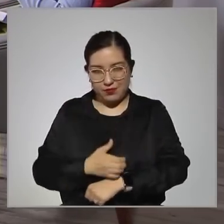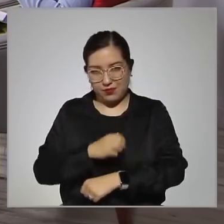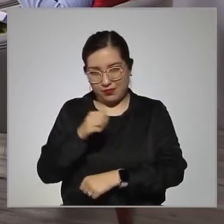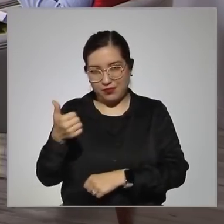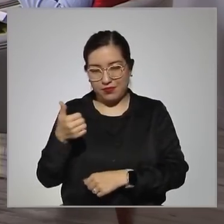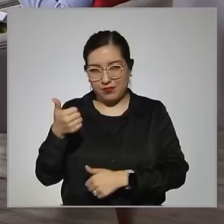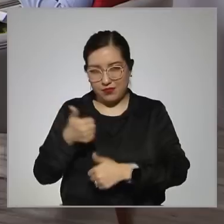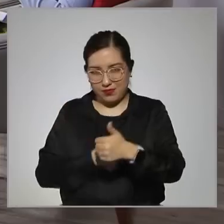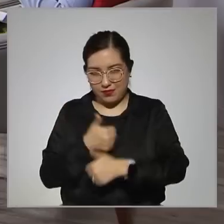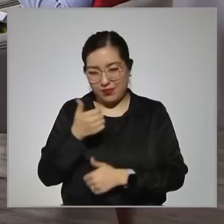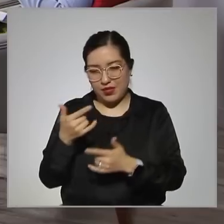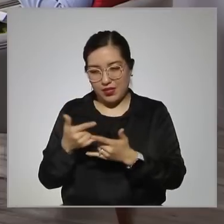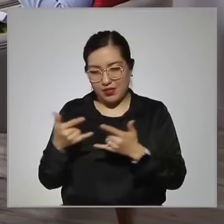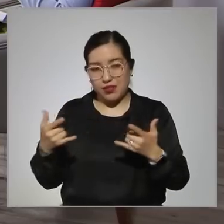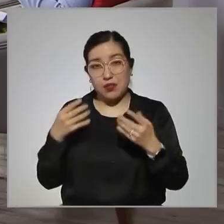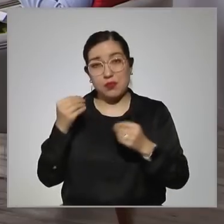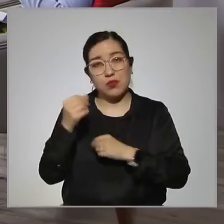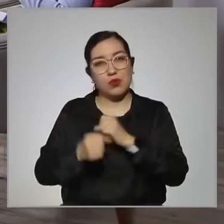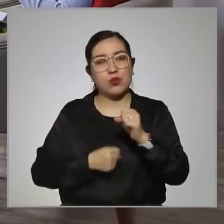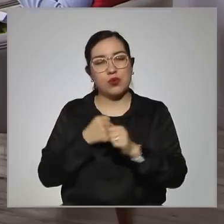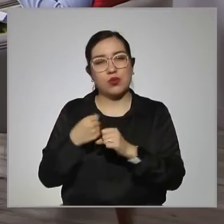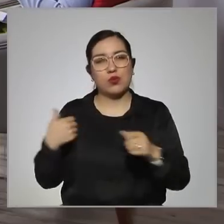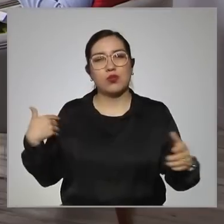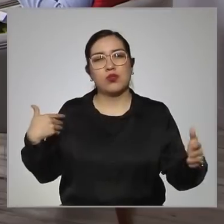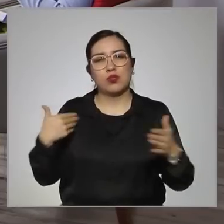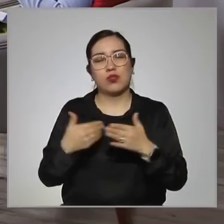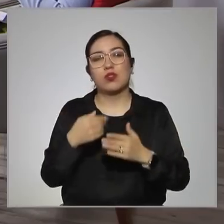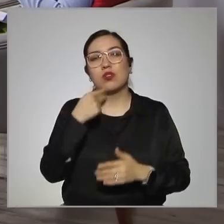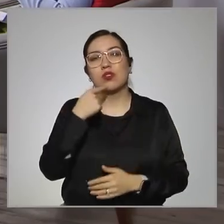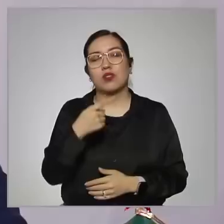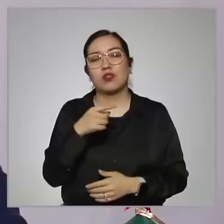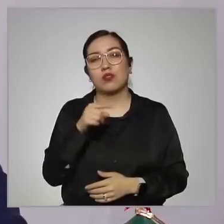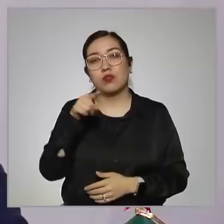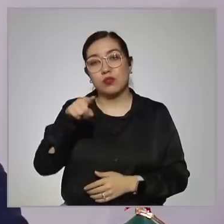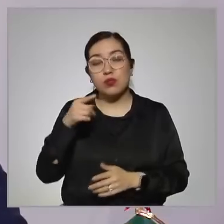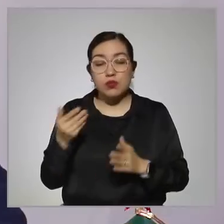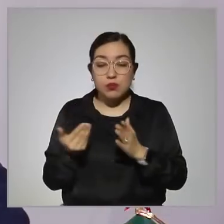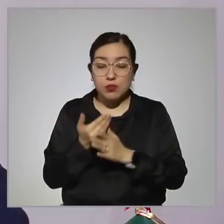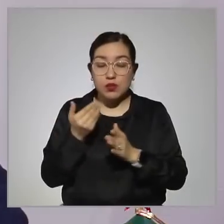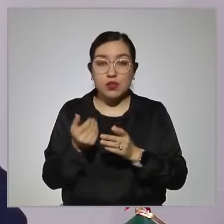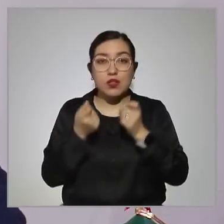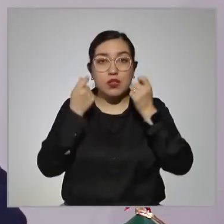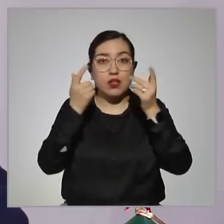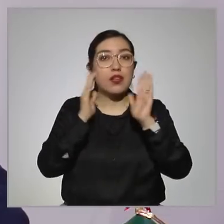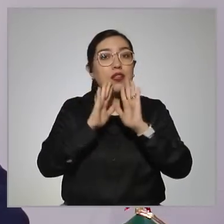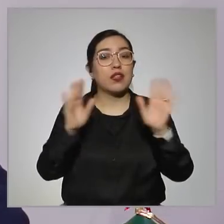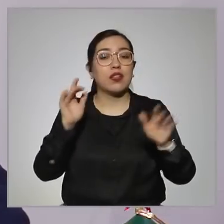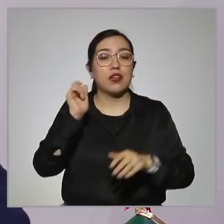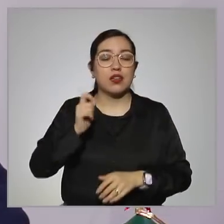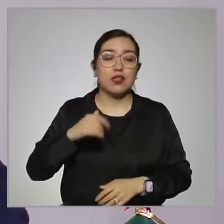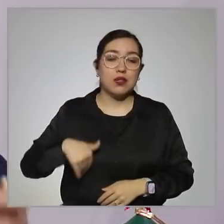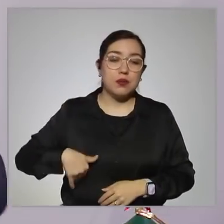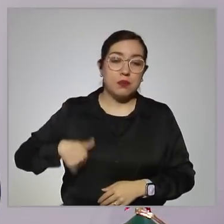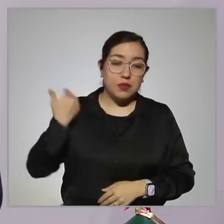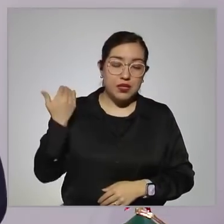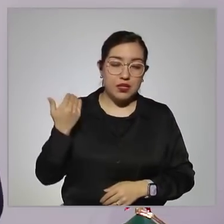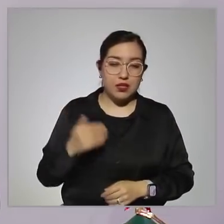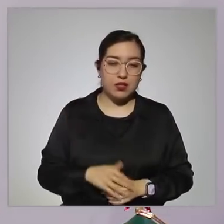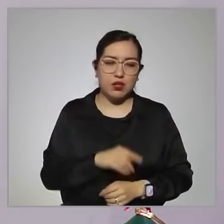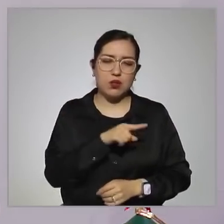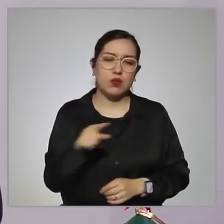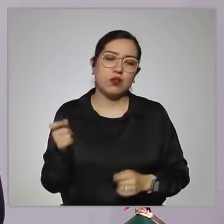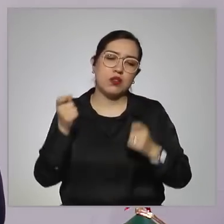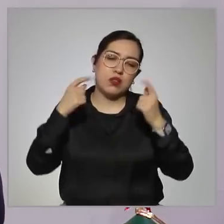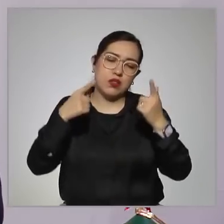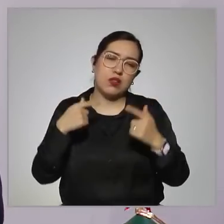historia, que ya son muchos años, les digo, el hecho de amanecer Por supuesto. ya es un milagro. Les digo, bueno, y uno se levanta